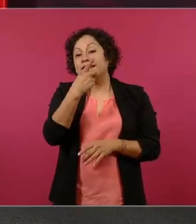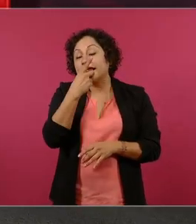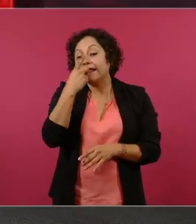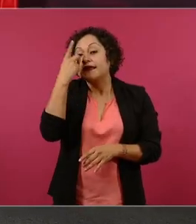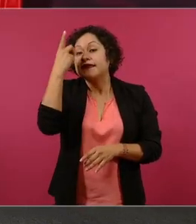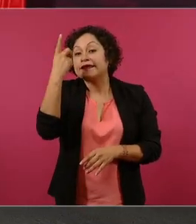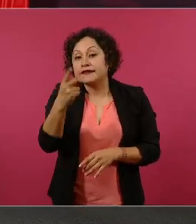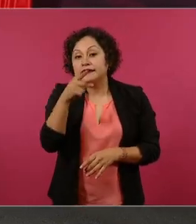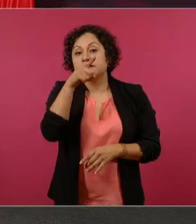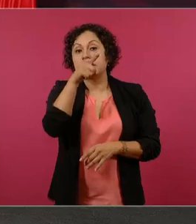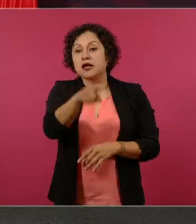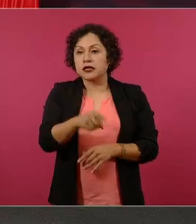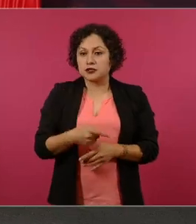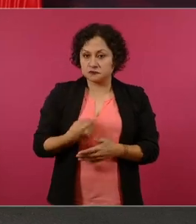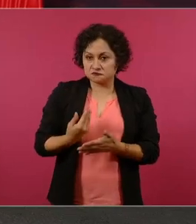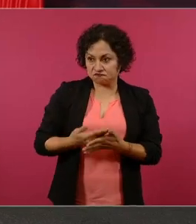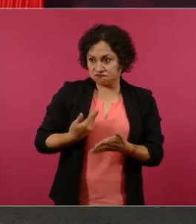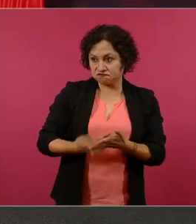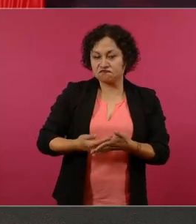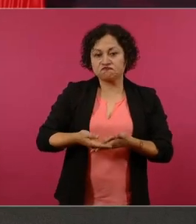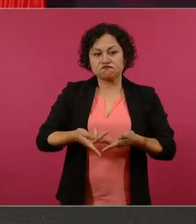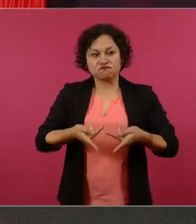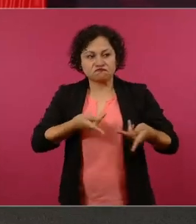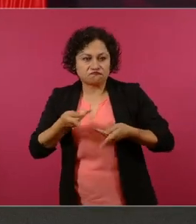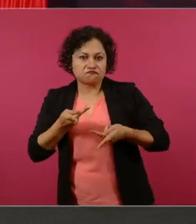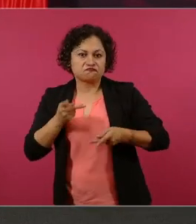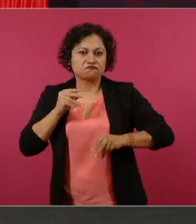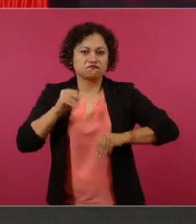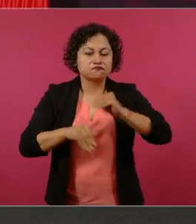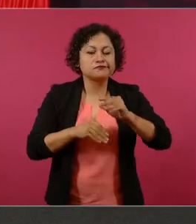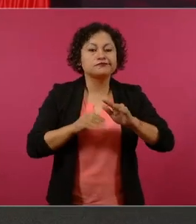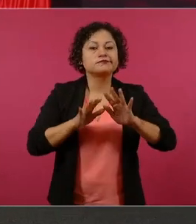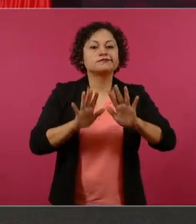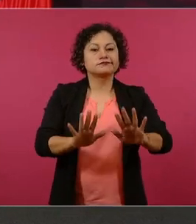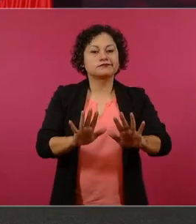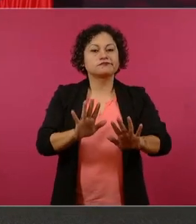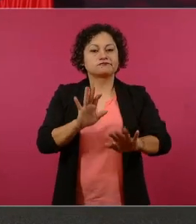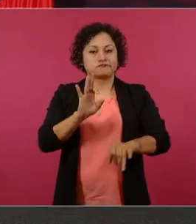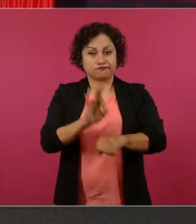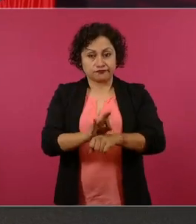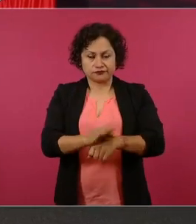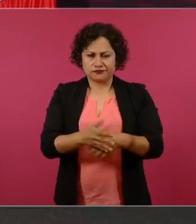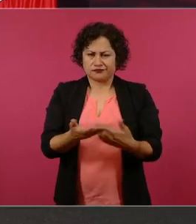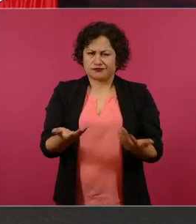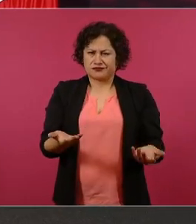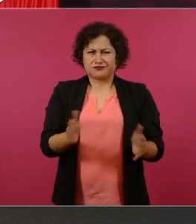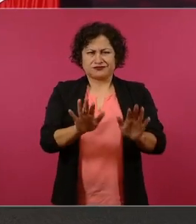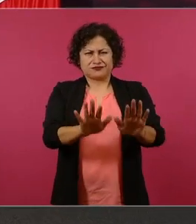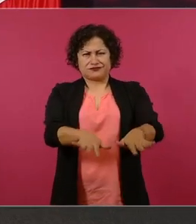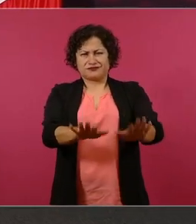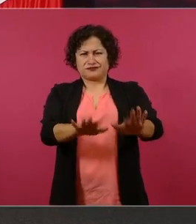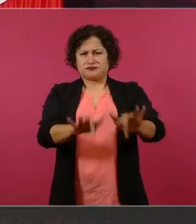nada Nosotros este no eh